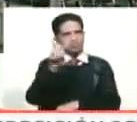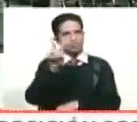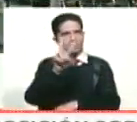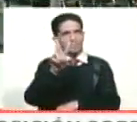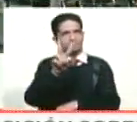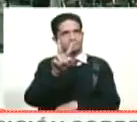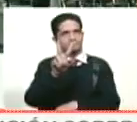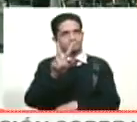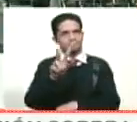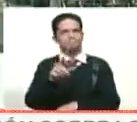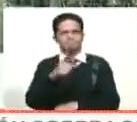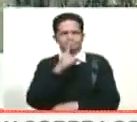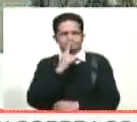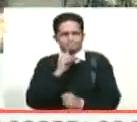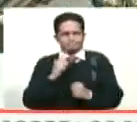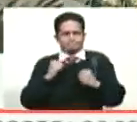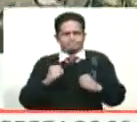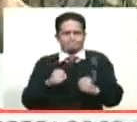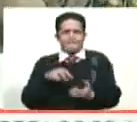nervios de acero,